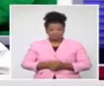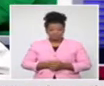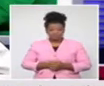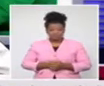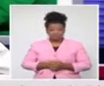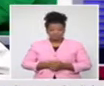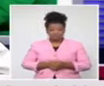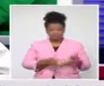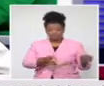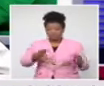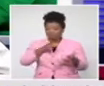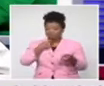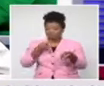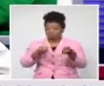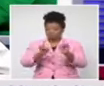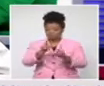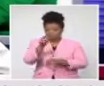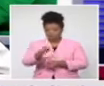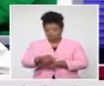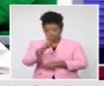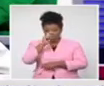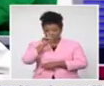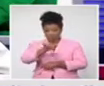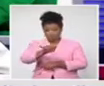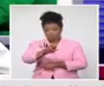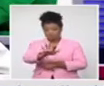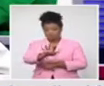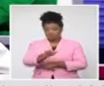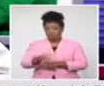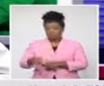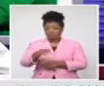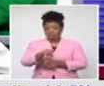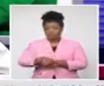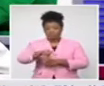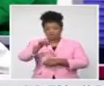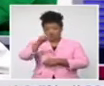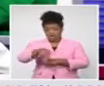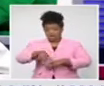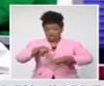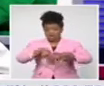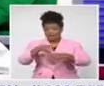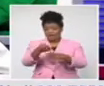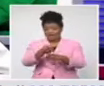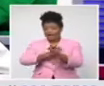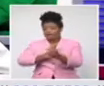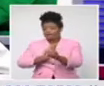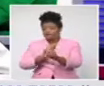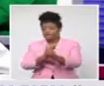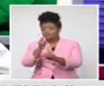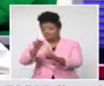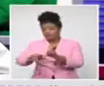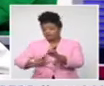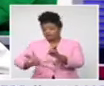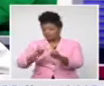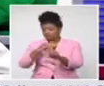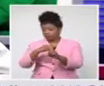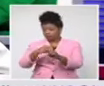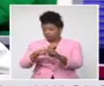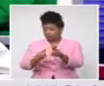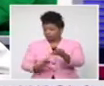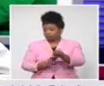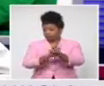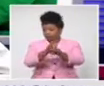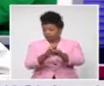65 años de edad del municipio Boyeros, aquí en La Habana, contacto de un caso confirmado ya previamente,